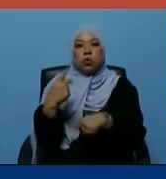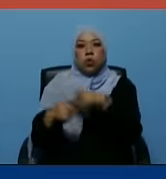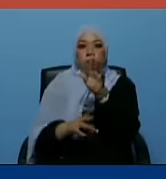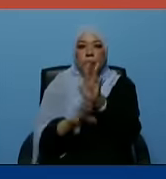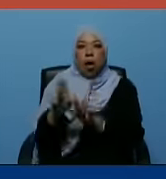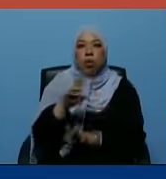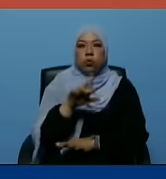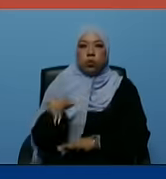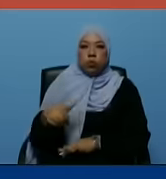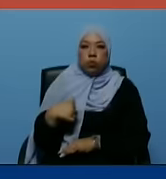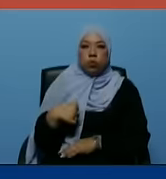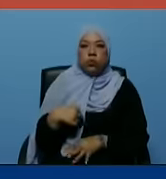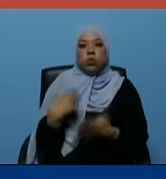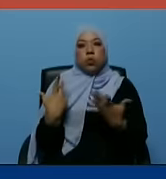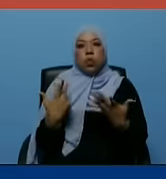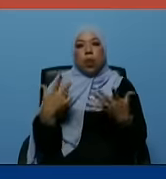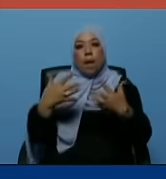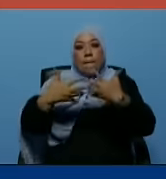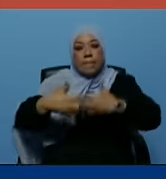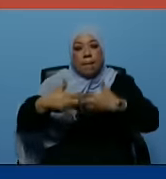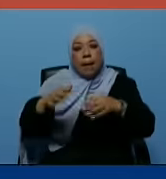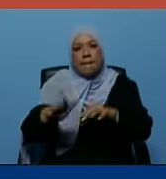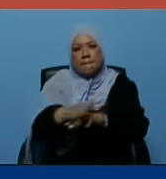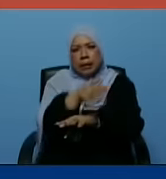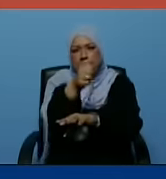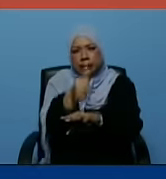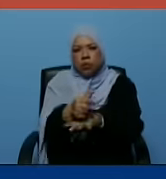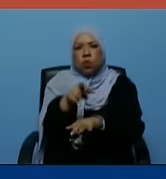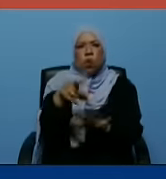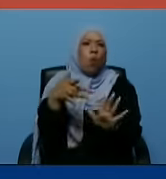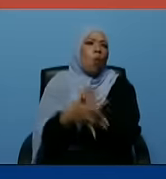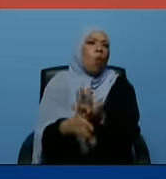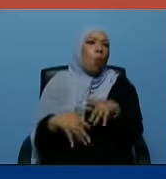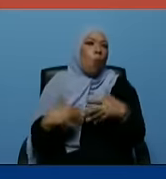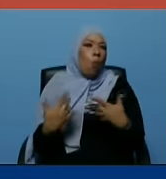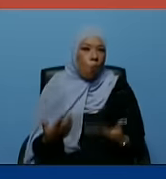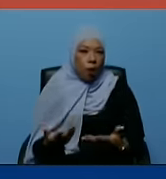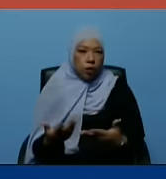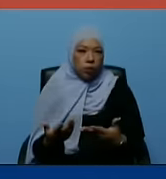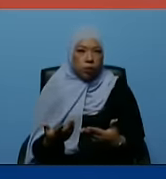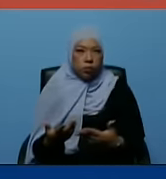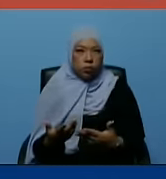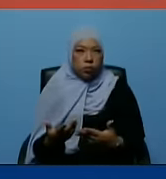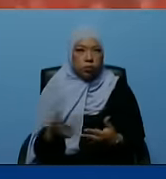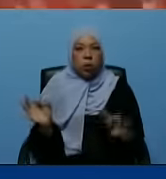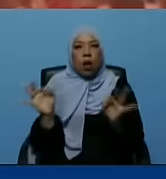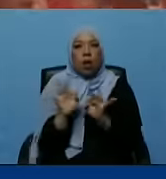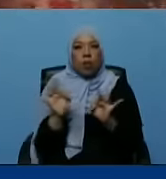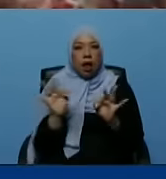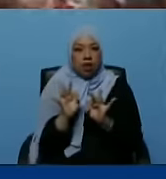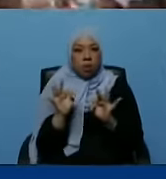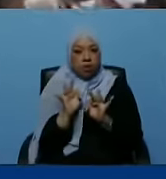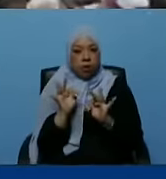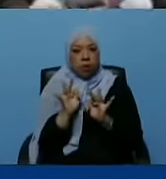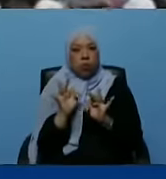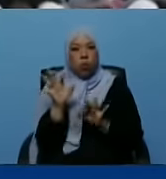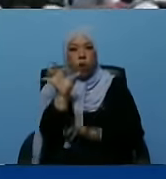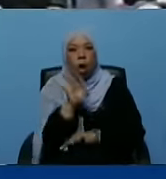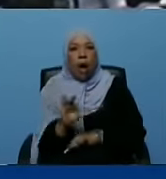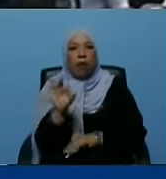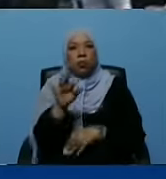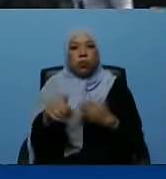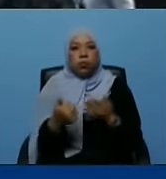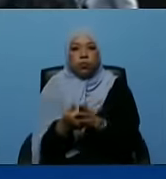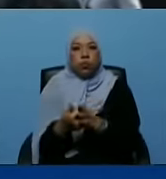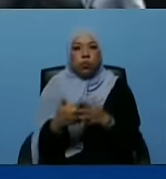crecimiento. Uno de los motores principales, ¿ustedes saben cuál es? nada más y nada menos que el